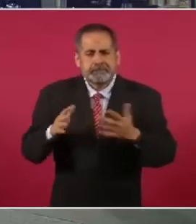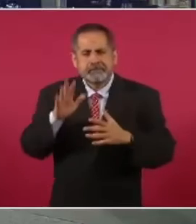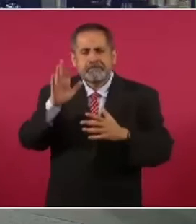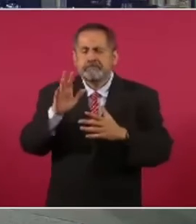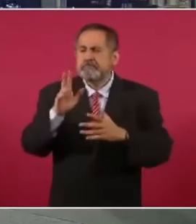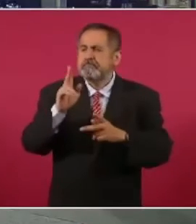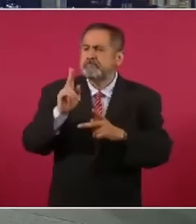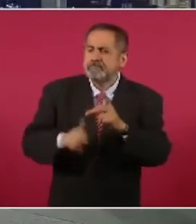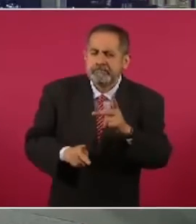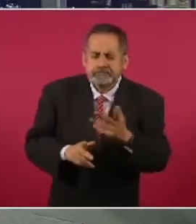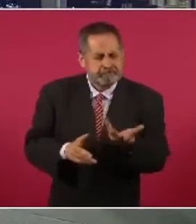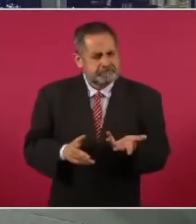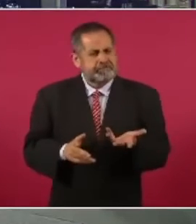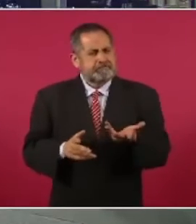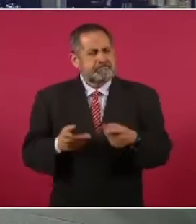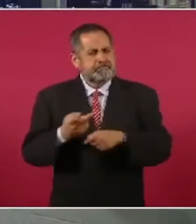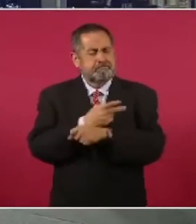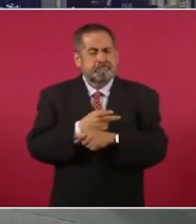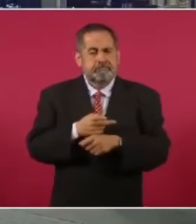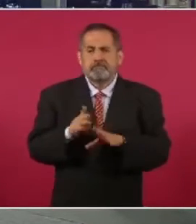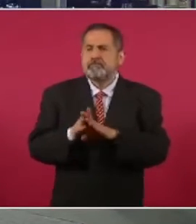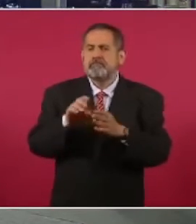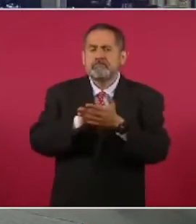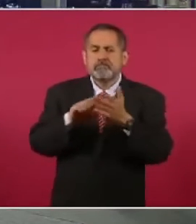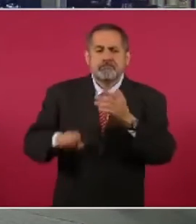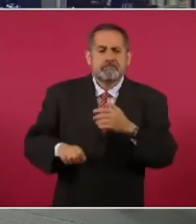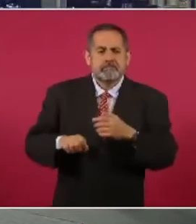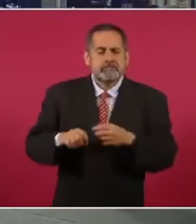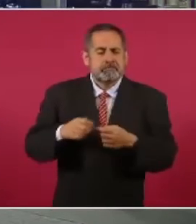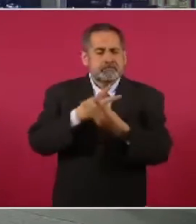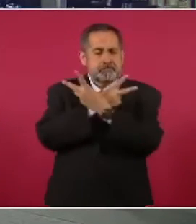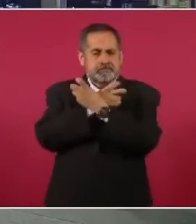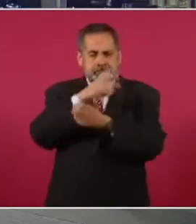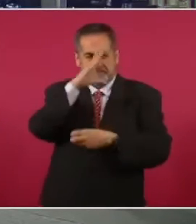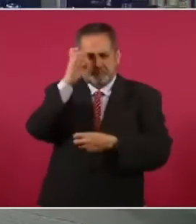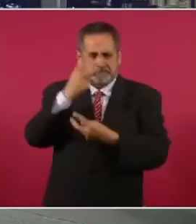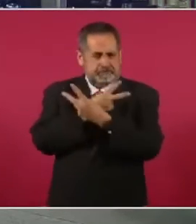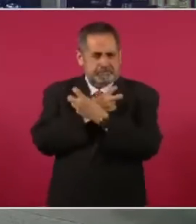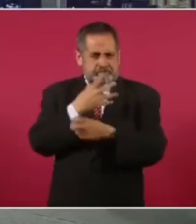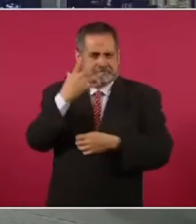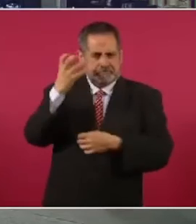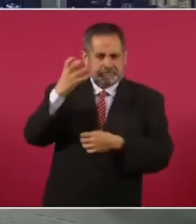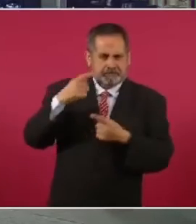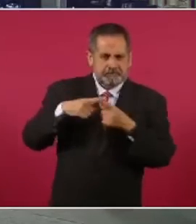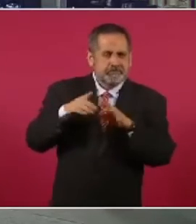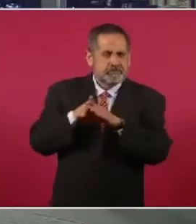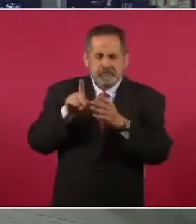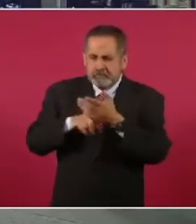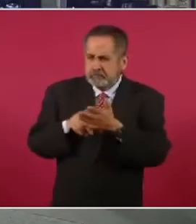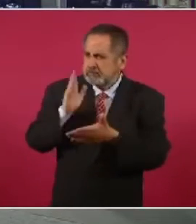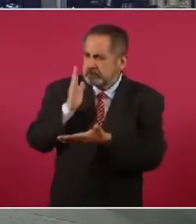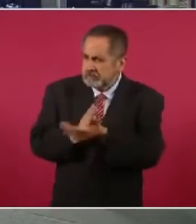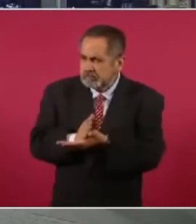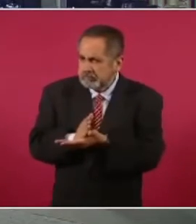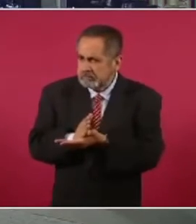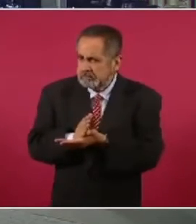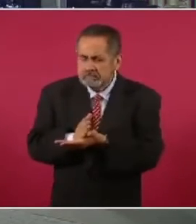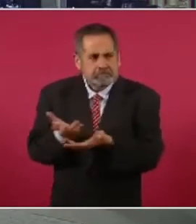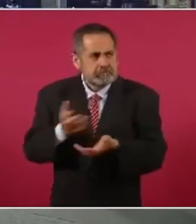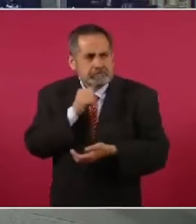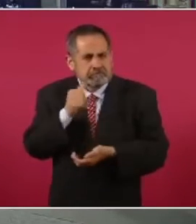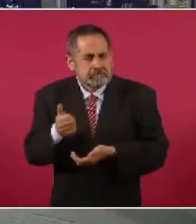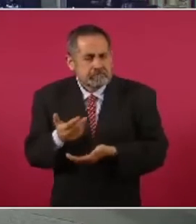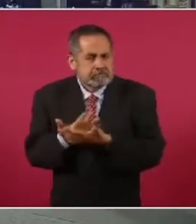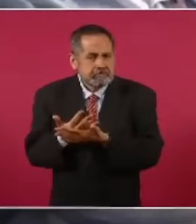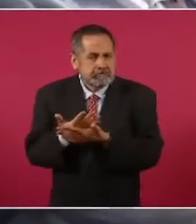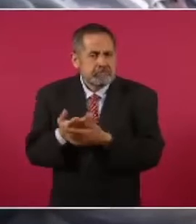pausa en algunos de los servicios, por ejemplo, como rayos X, todo lo que es cuestión de imagen médica, y que en algún momento